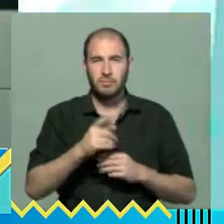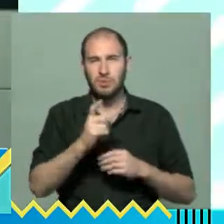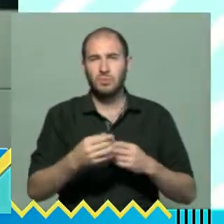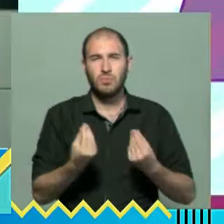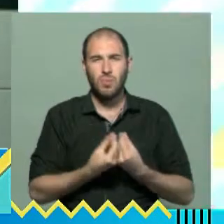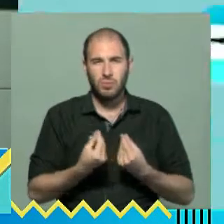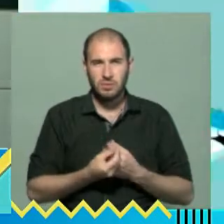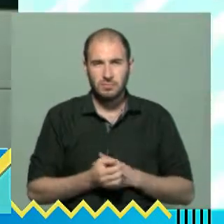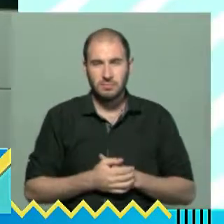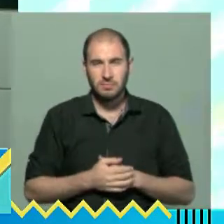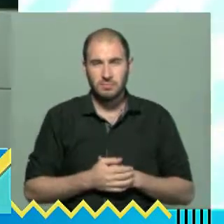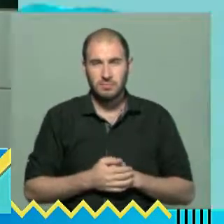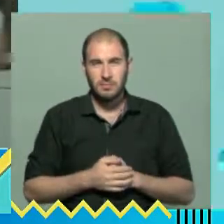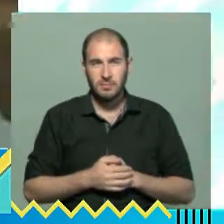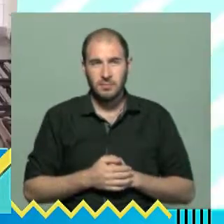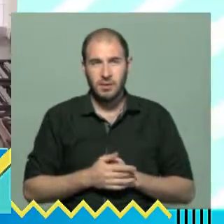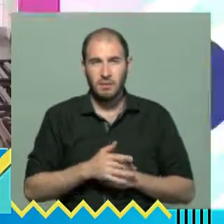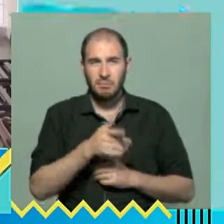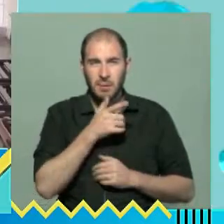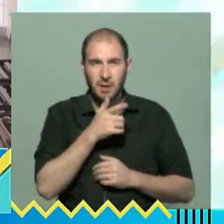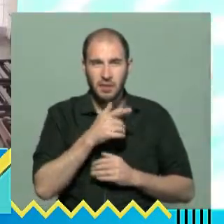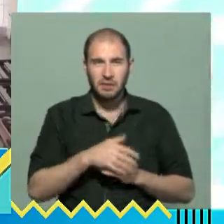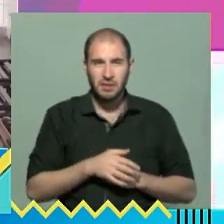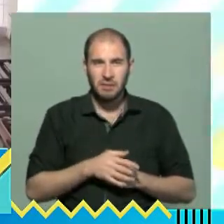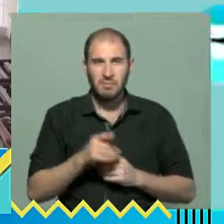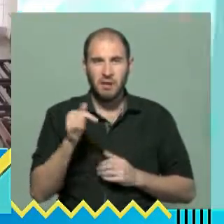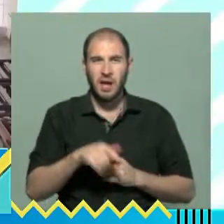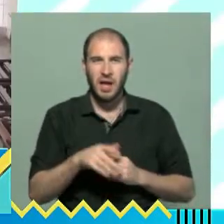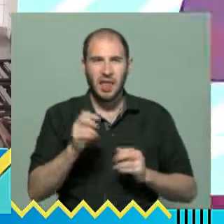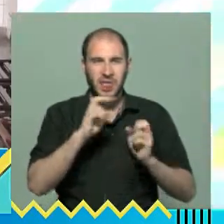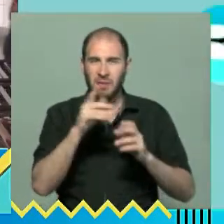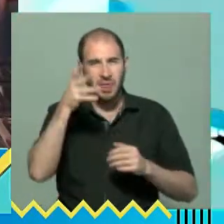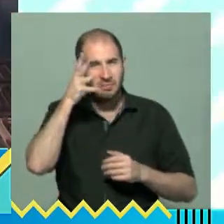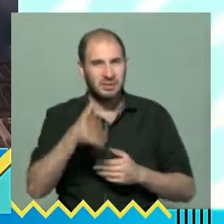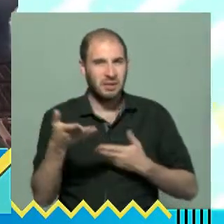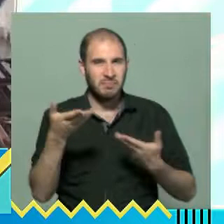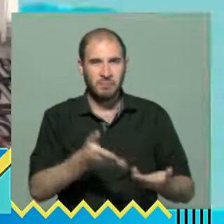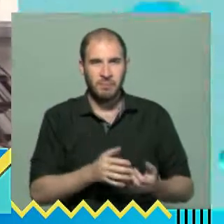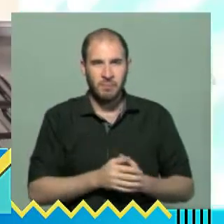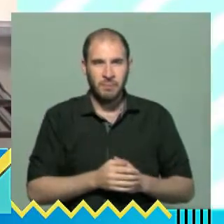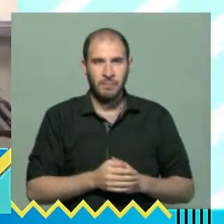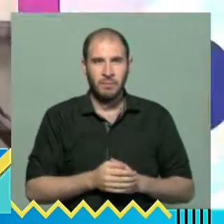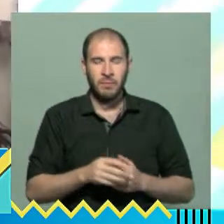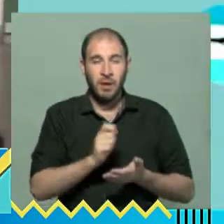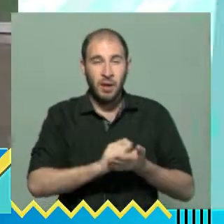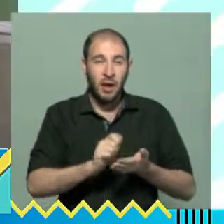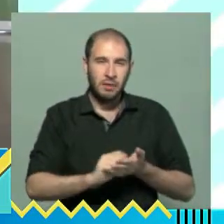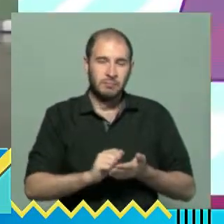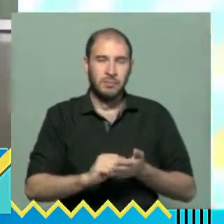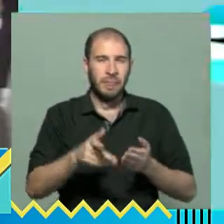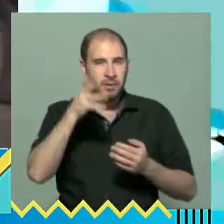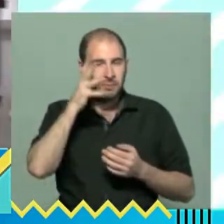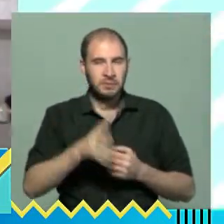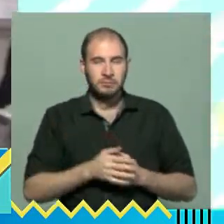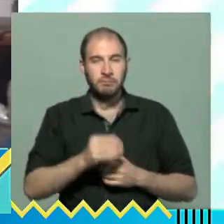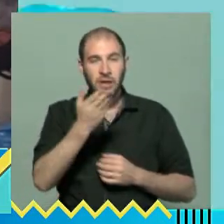mucha, de decir, me parece que estamos recetando demasiado, bueno, nosotros no recetamos, pero que